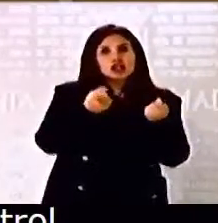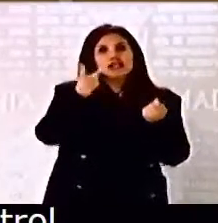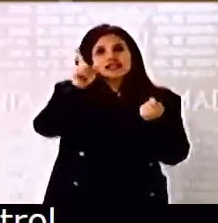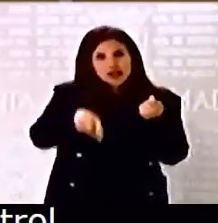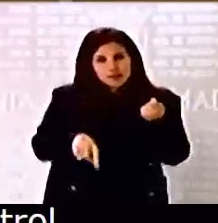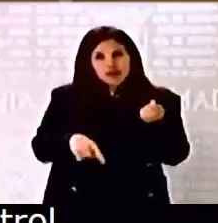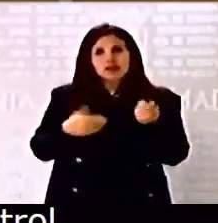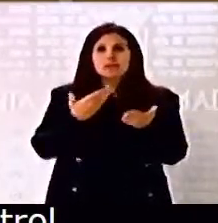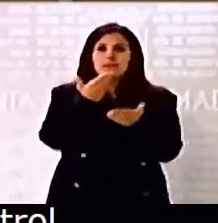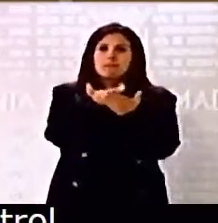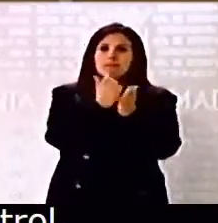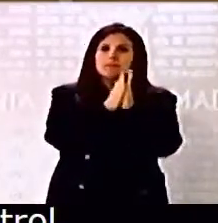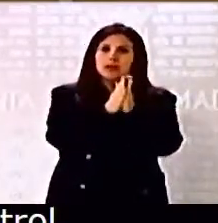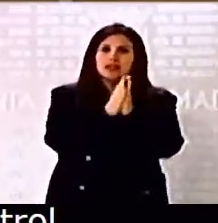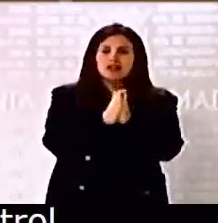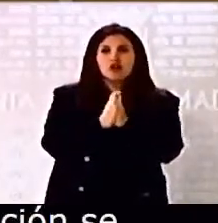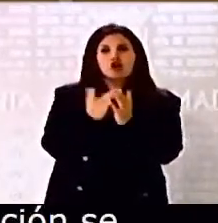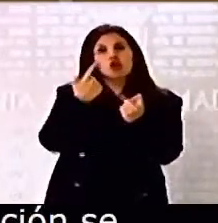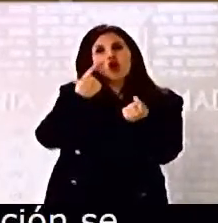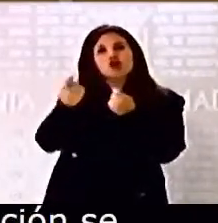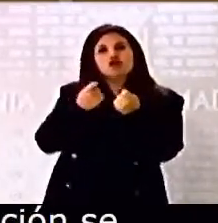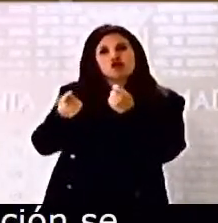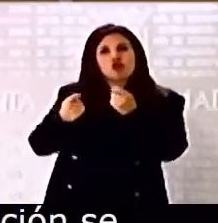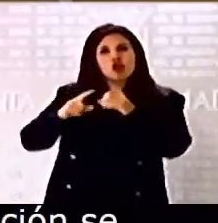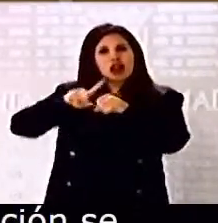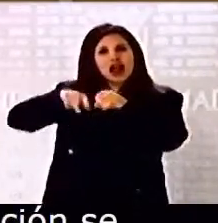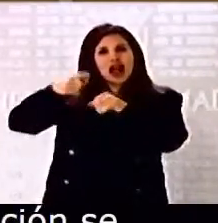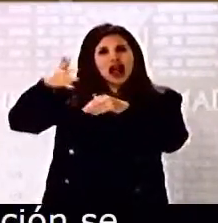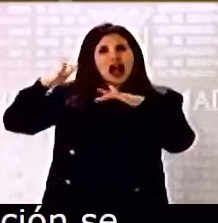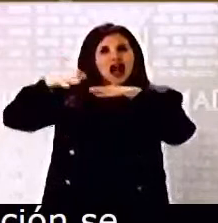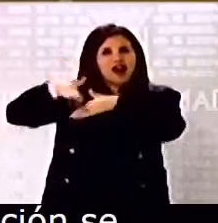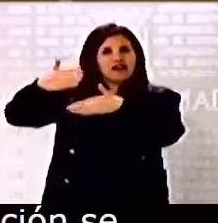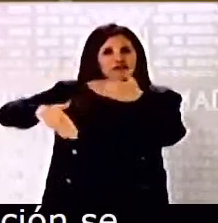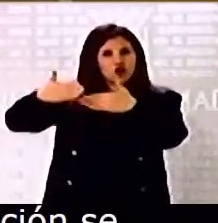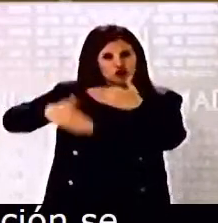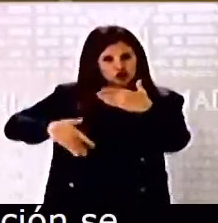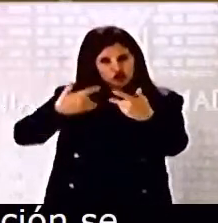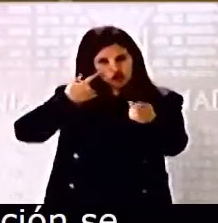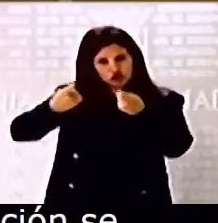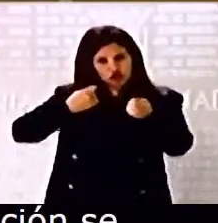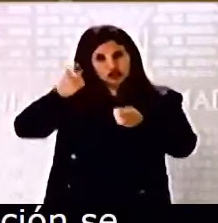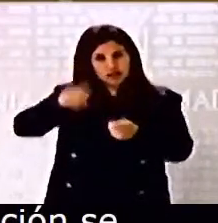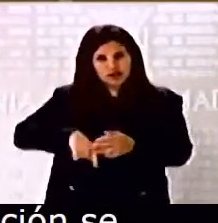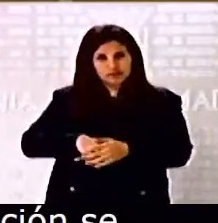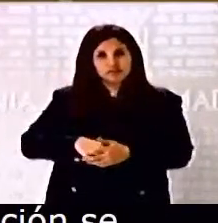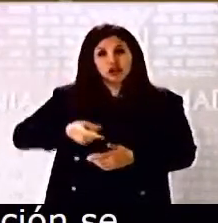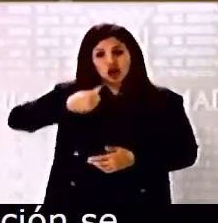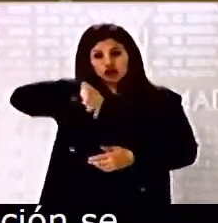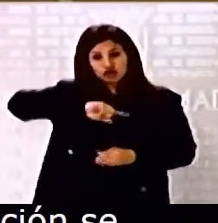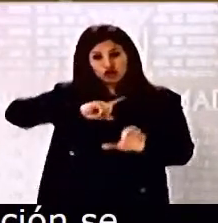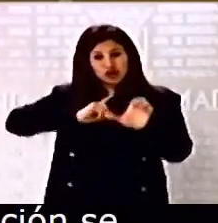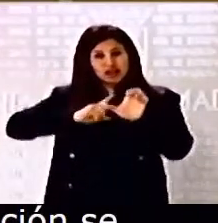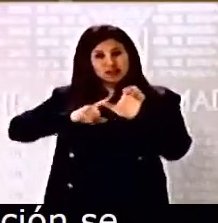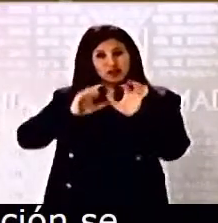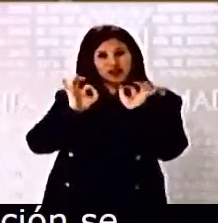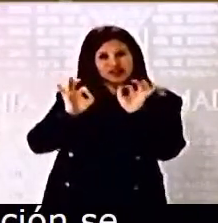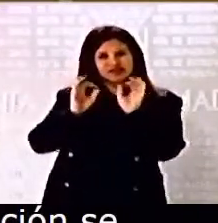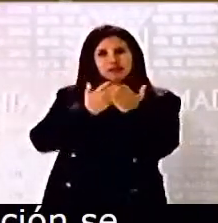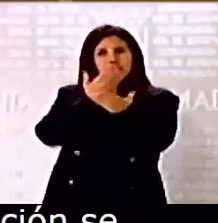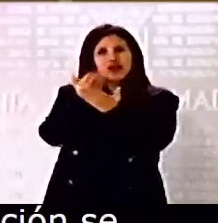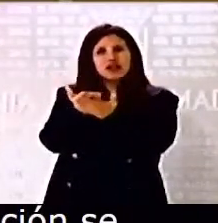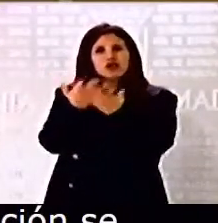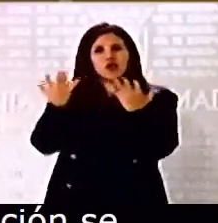aforos, y en el caso concreto de Extremadura le hemos pedido que se encarguen de vigilar los campos, las